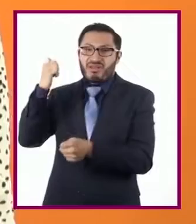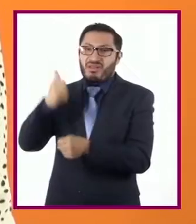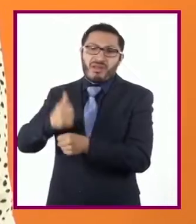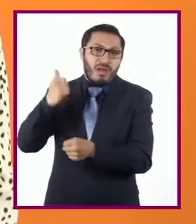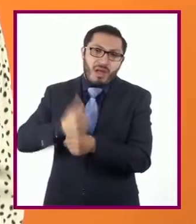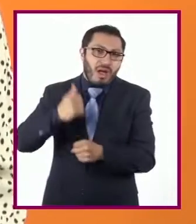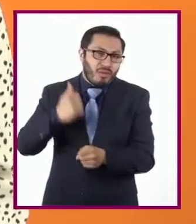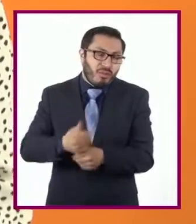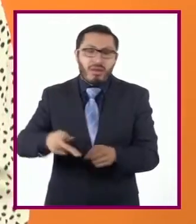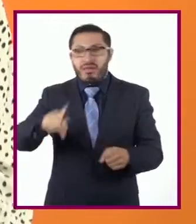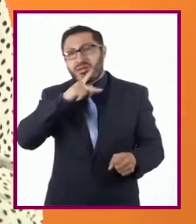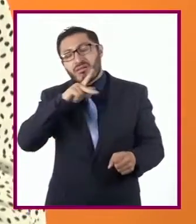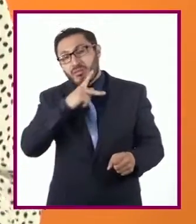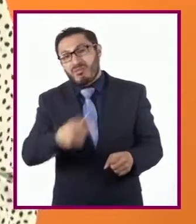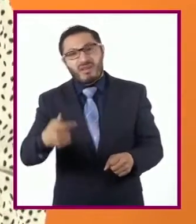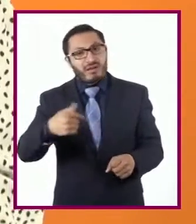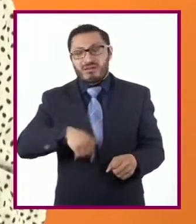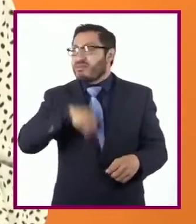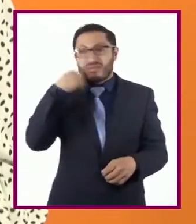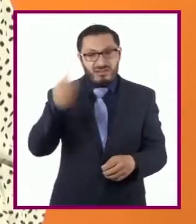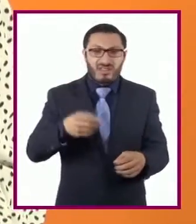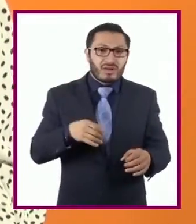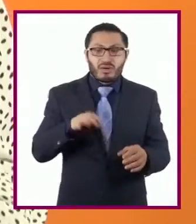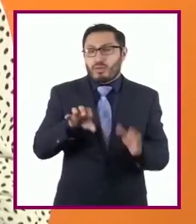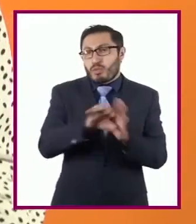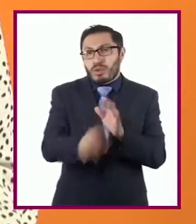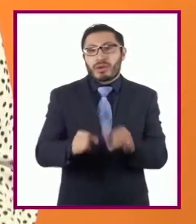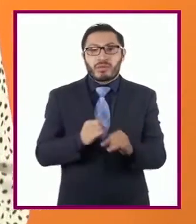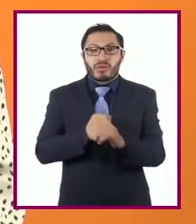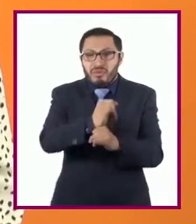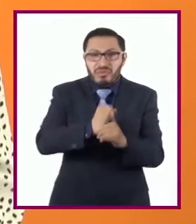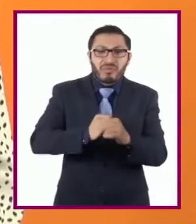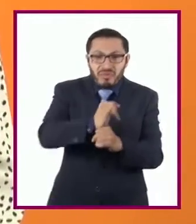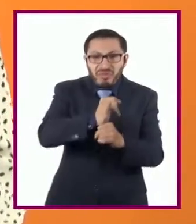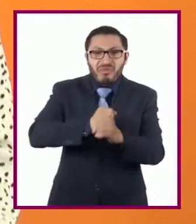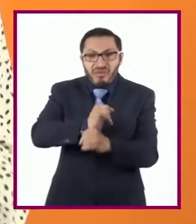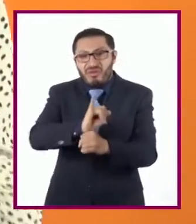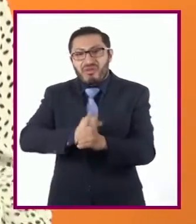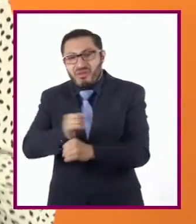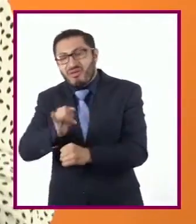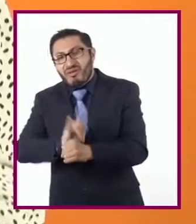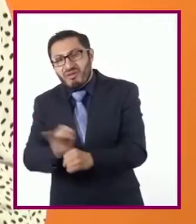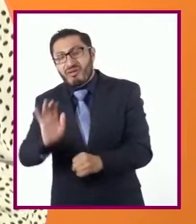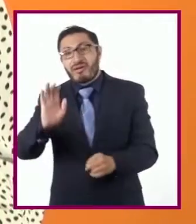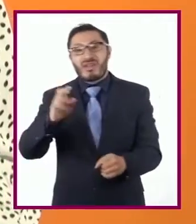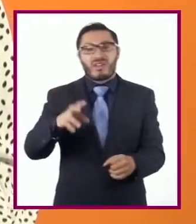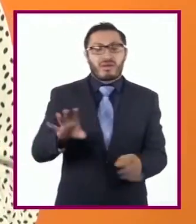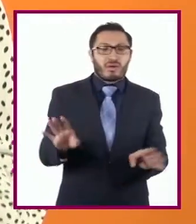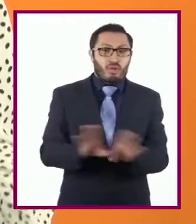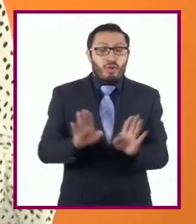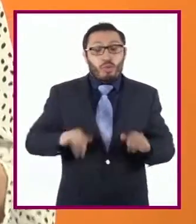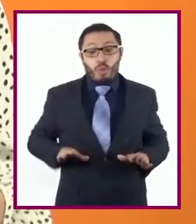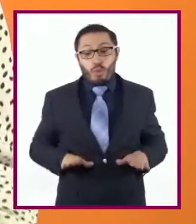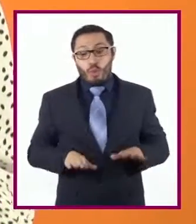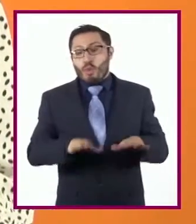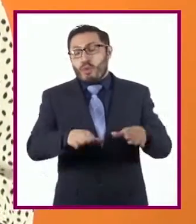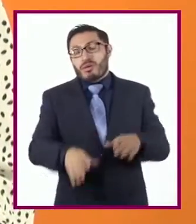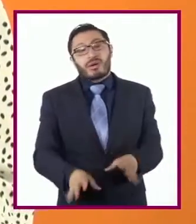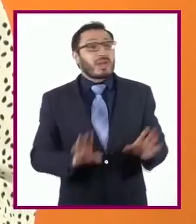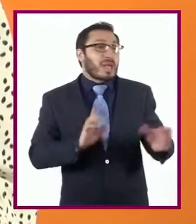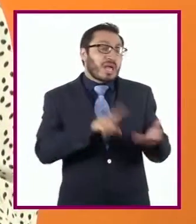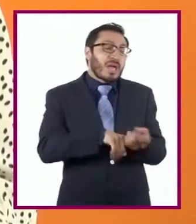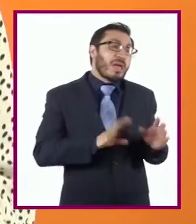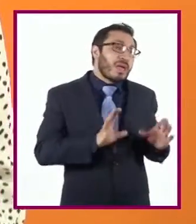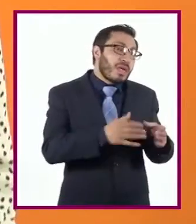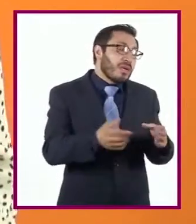más carpintería, por ejemplo, no quiero hacer más tejido que hace mi comunidad y que a eso se dedica. Yo